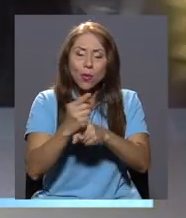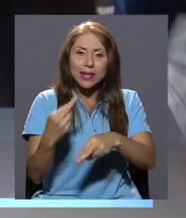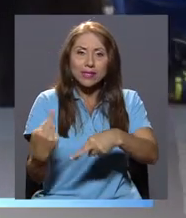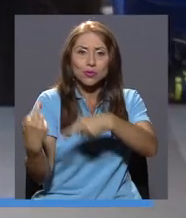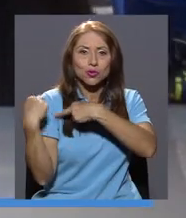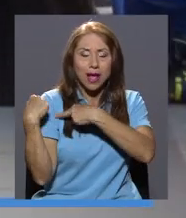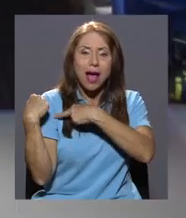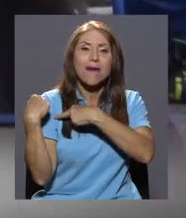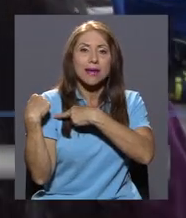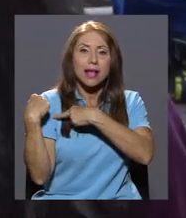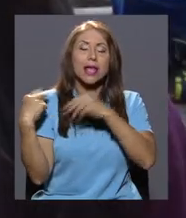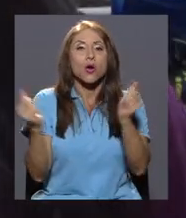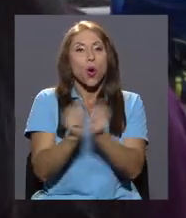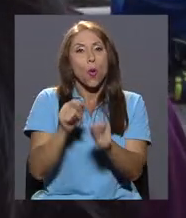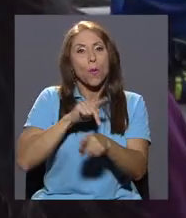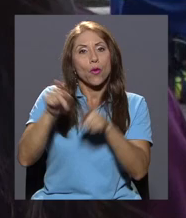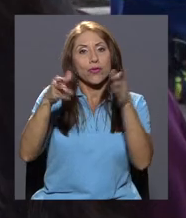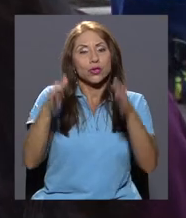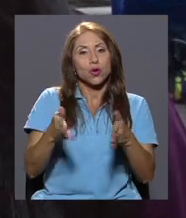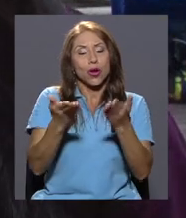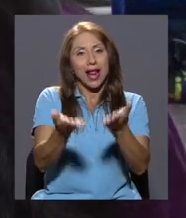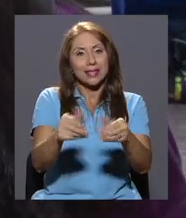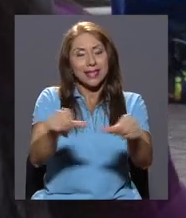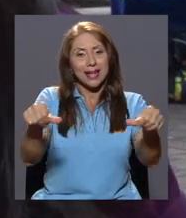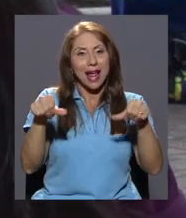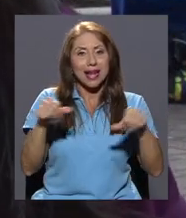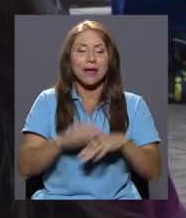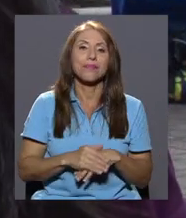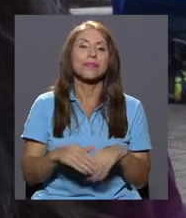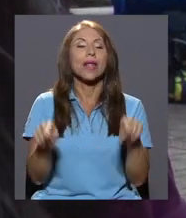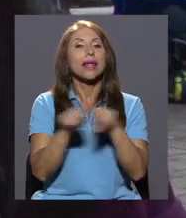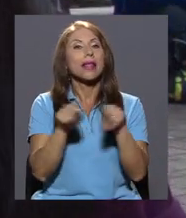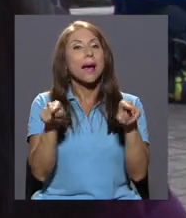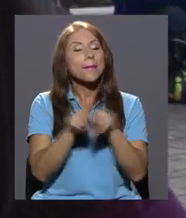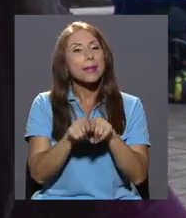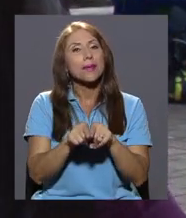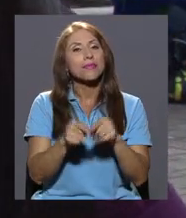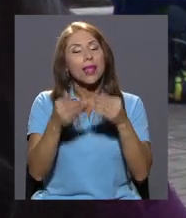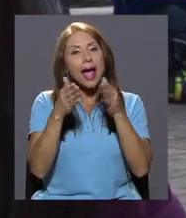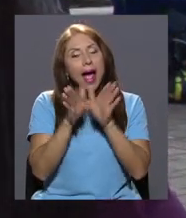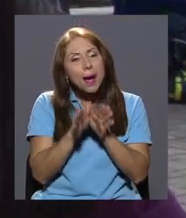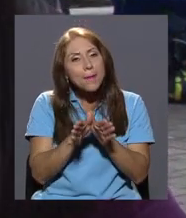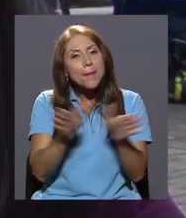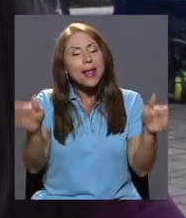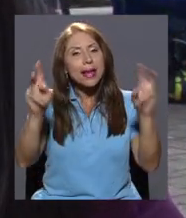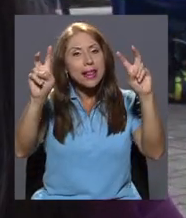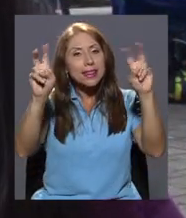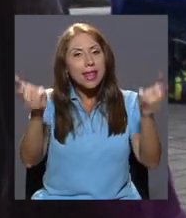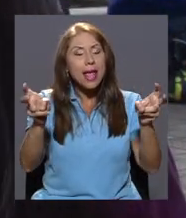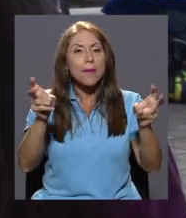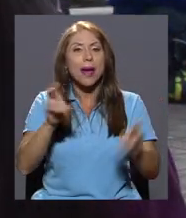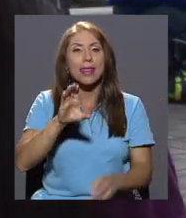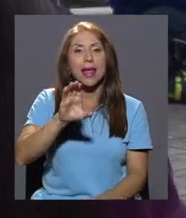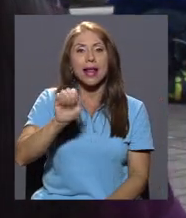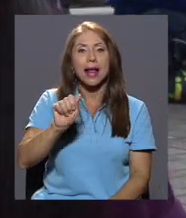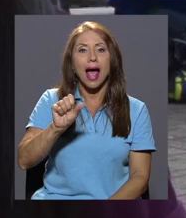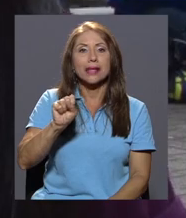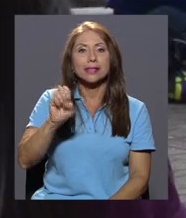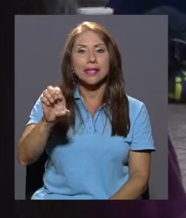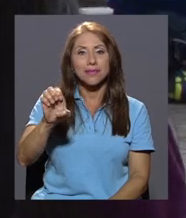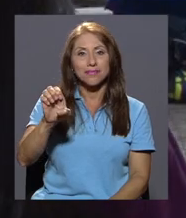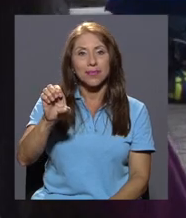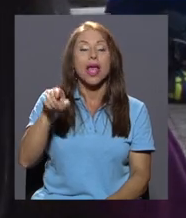responsable a partir también de profesionales en el área. Otra de ellas es también ampliar el tema del CASE,